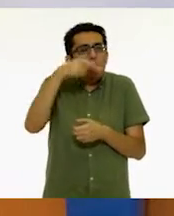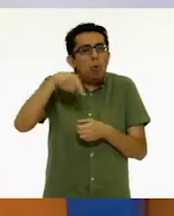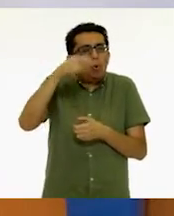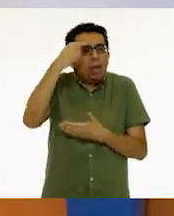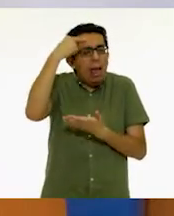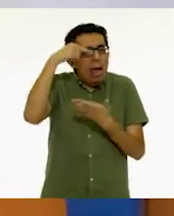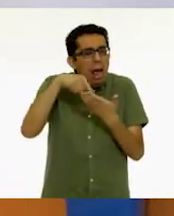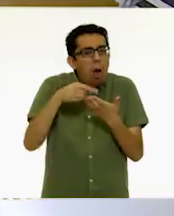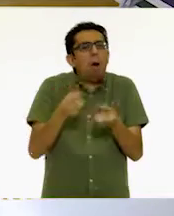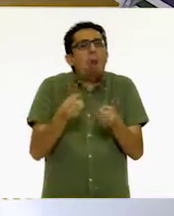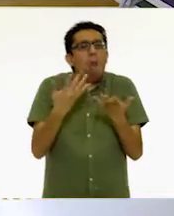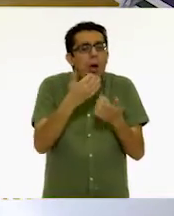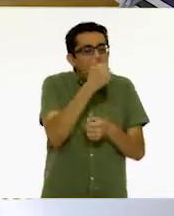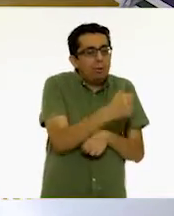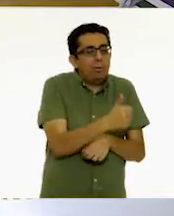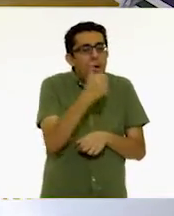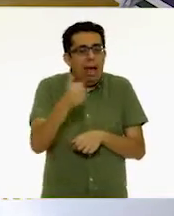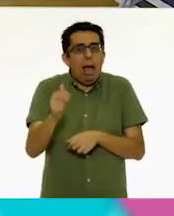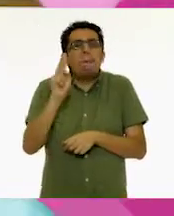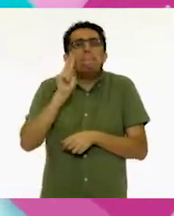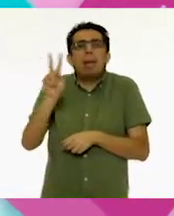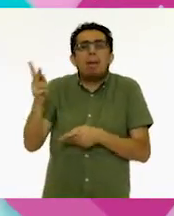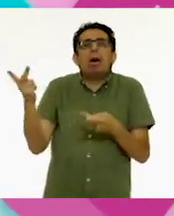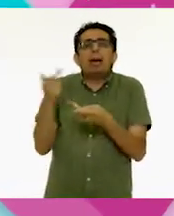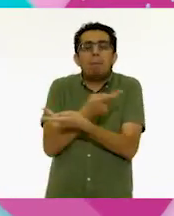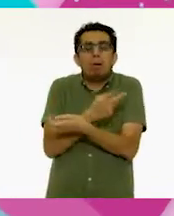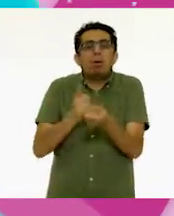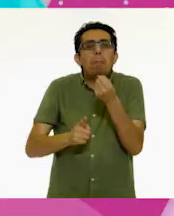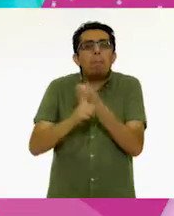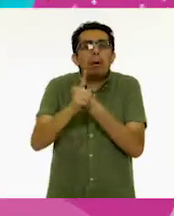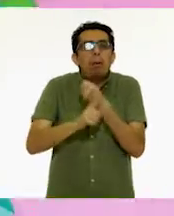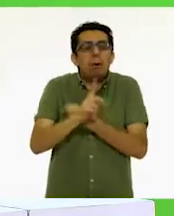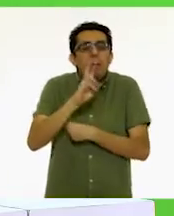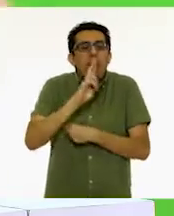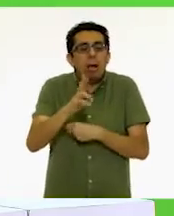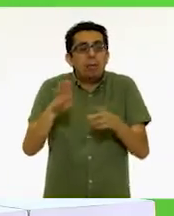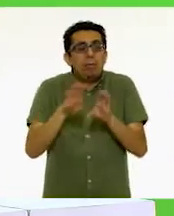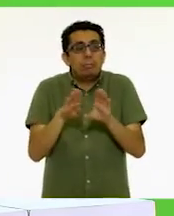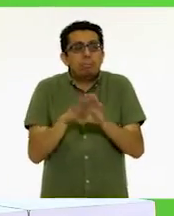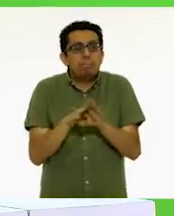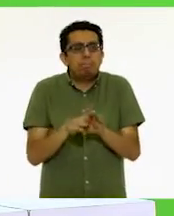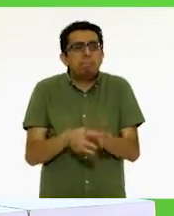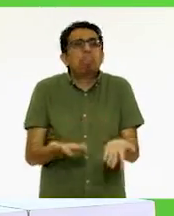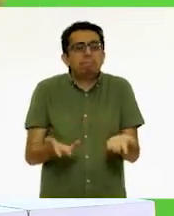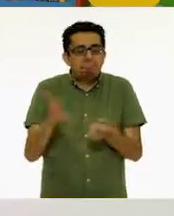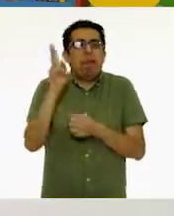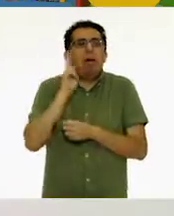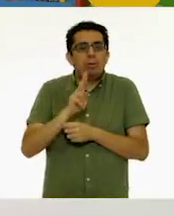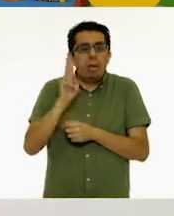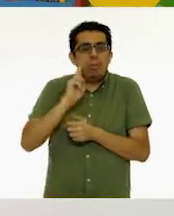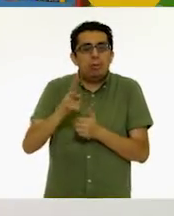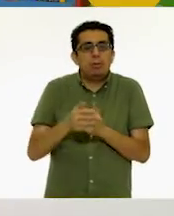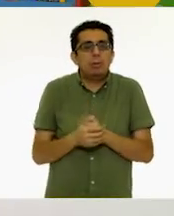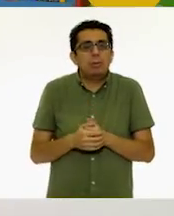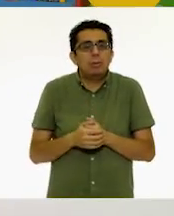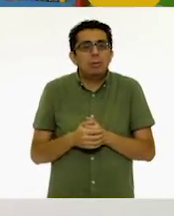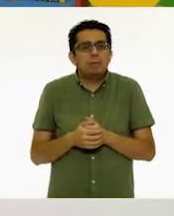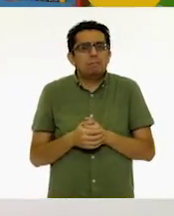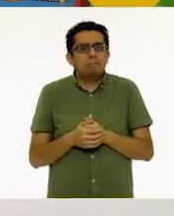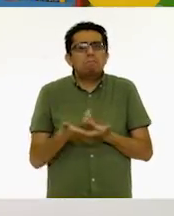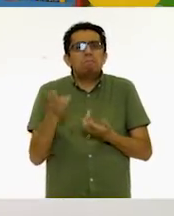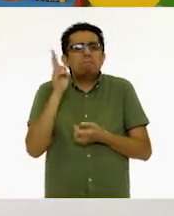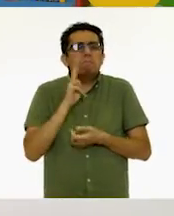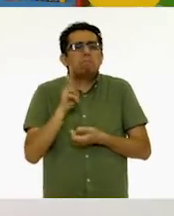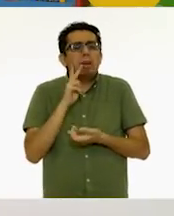Sohar y Moni, ¿te parece? Sí, vamos a verlo. Pues vamos a comprobarlo. Ay, ¿y cómo hacemos